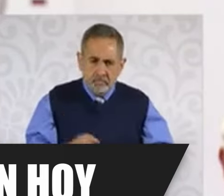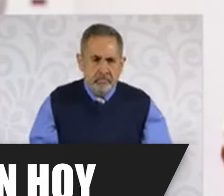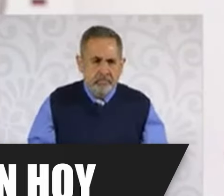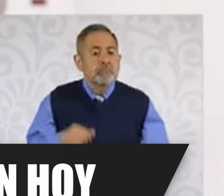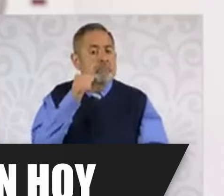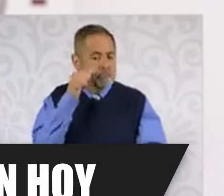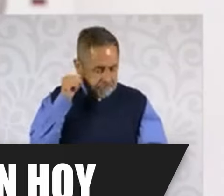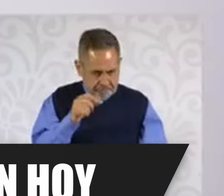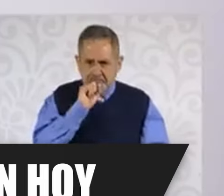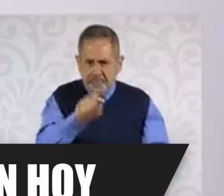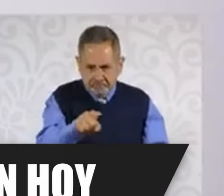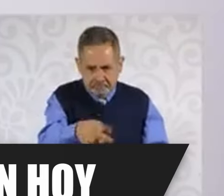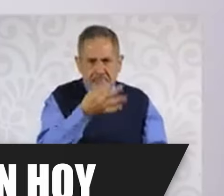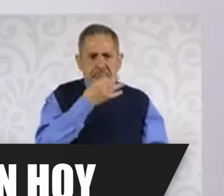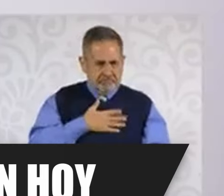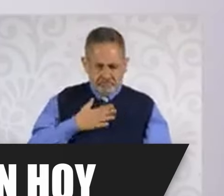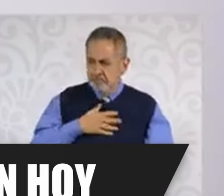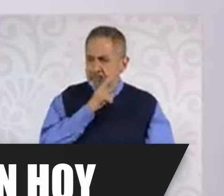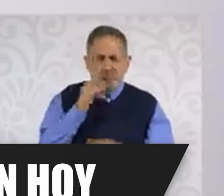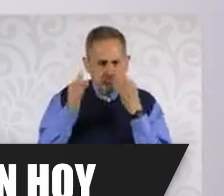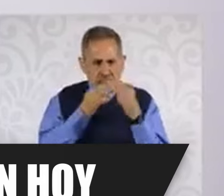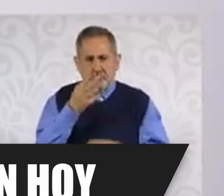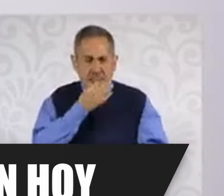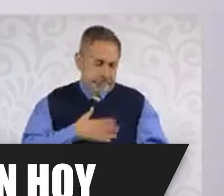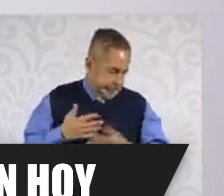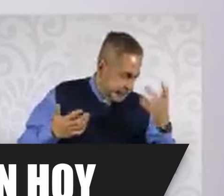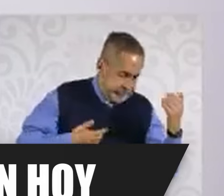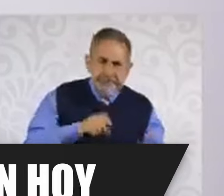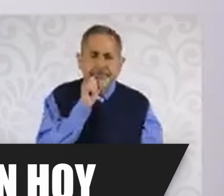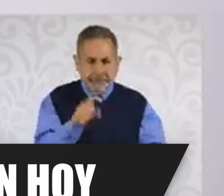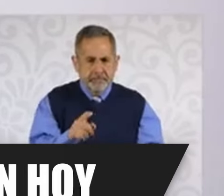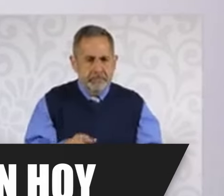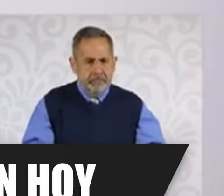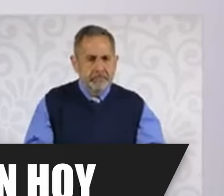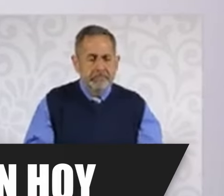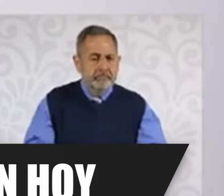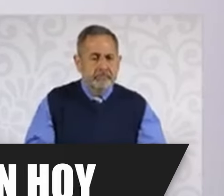Ayer también conocimos esta noticia, pues también